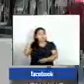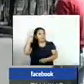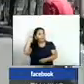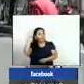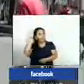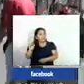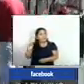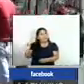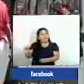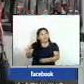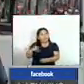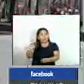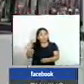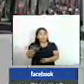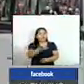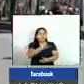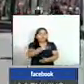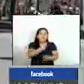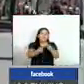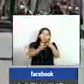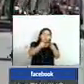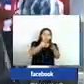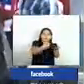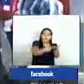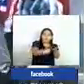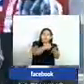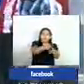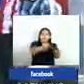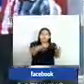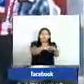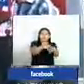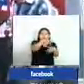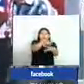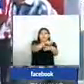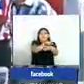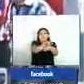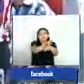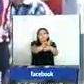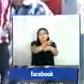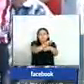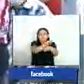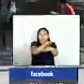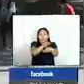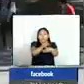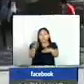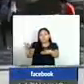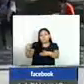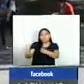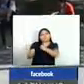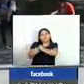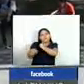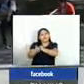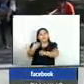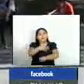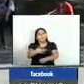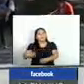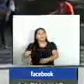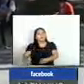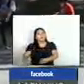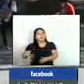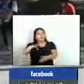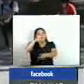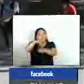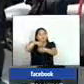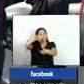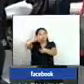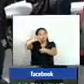al momento que nosotros nos encontremos en el Parlacen porque vamos a tener a un presidente que va a apoyar en el tema de integración y él